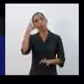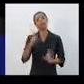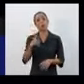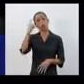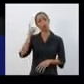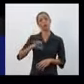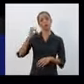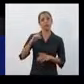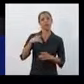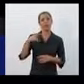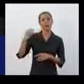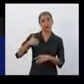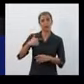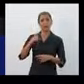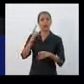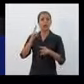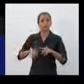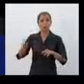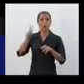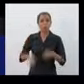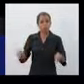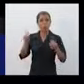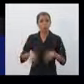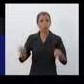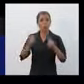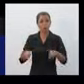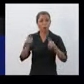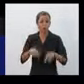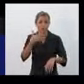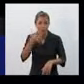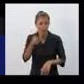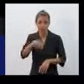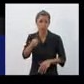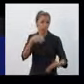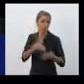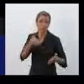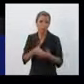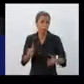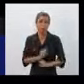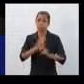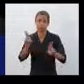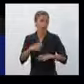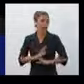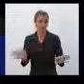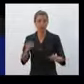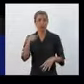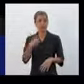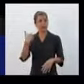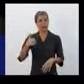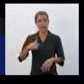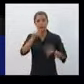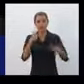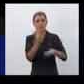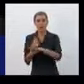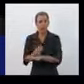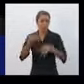años chocamos contra la misma piedra la piedra son ellos nosotros somos un pueblo maravilloso de gente que enseña